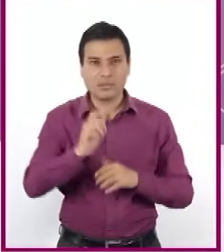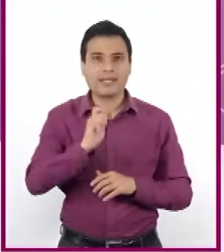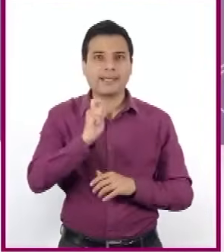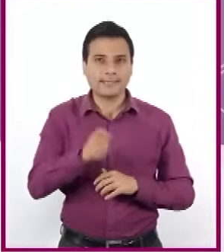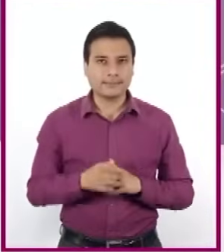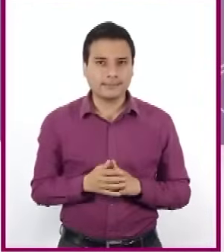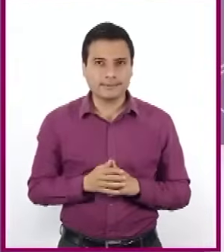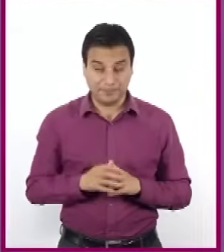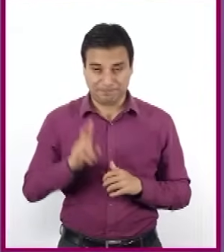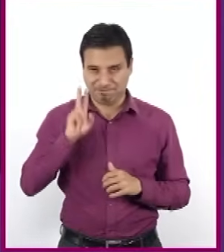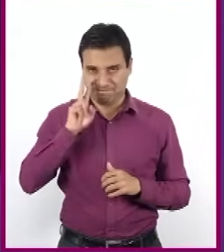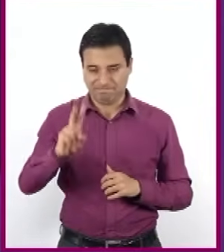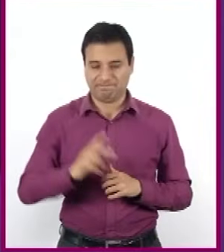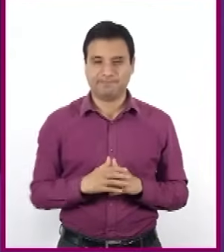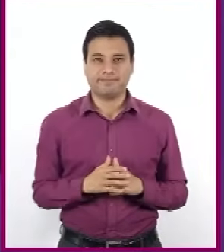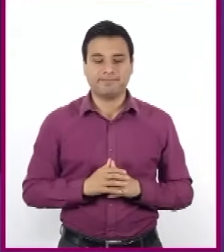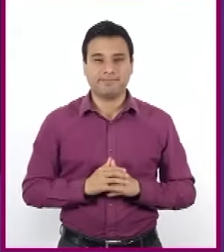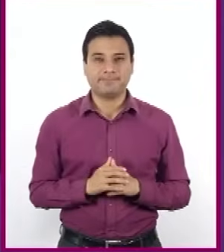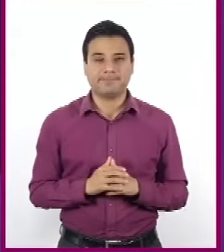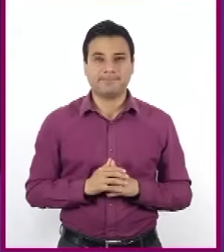la química.